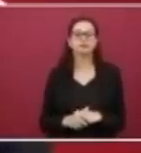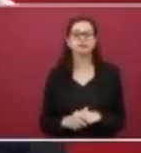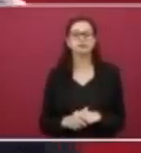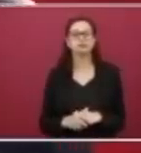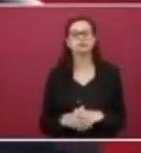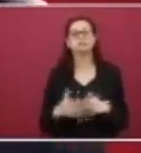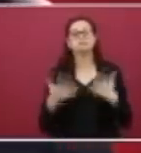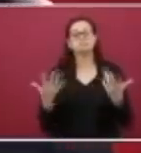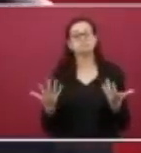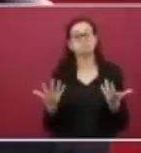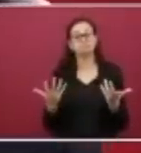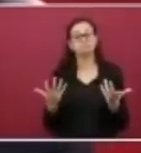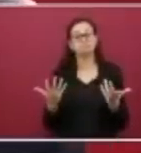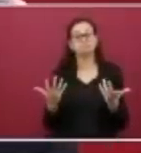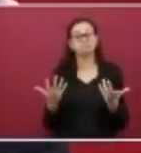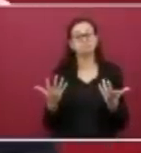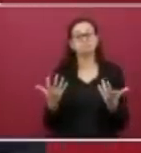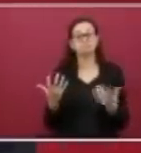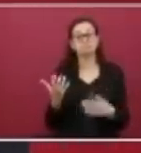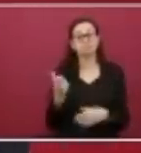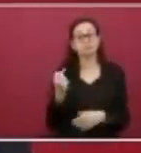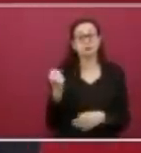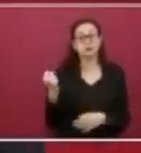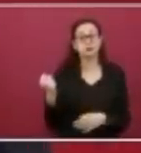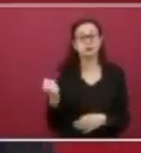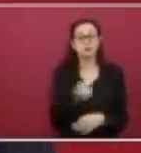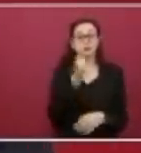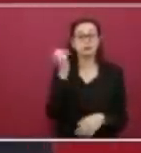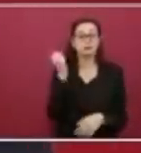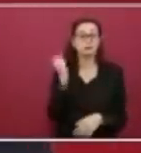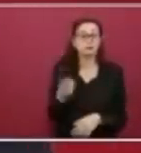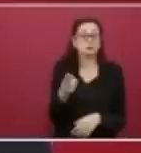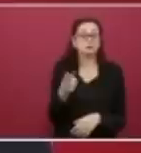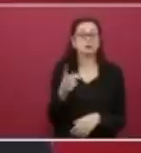la planta es de la comisión federal de electricidad